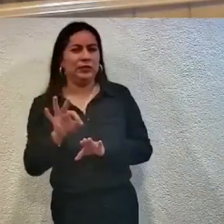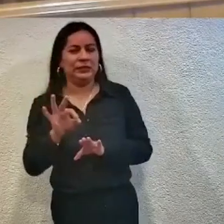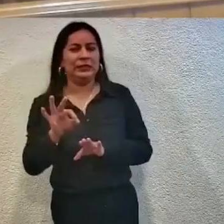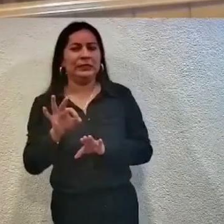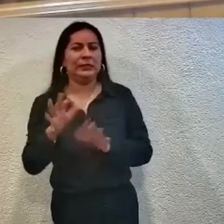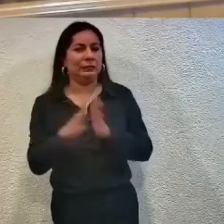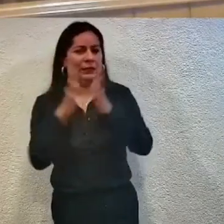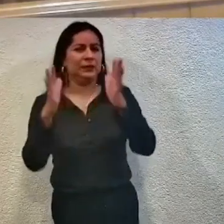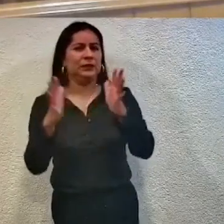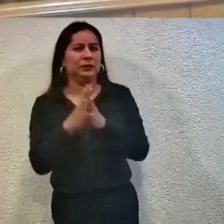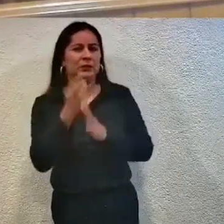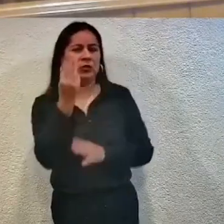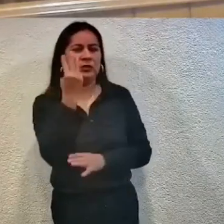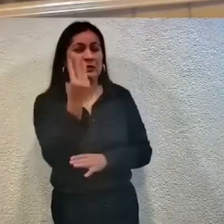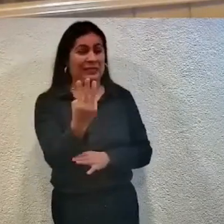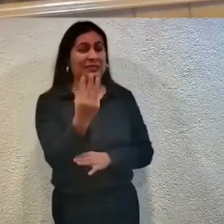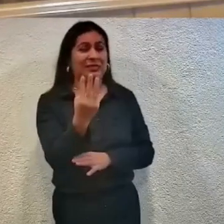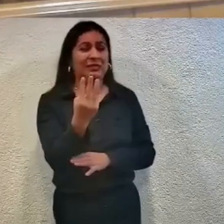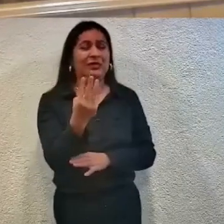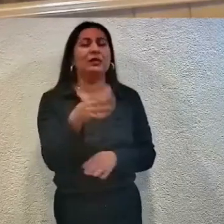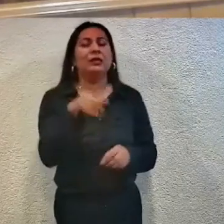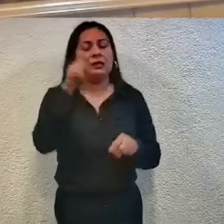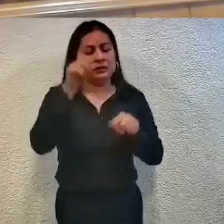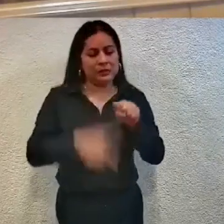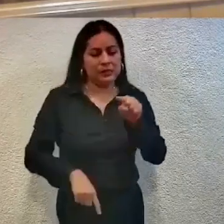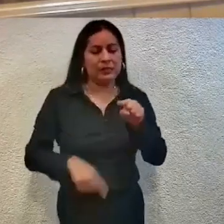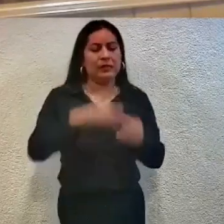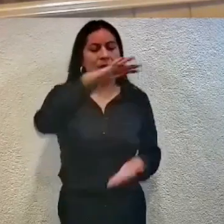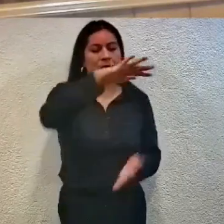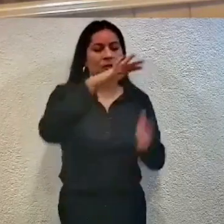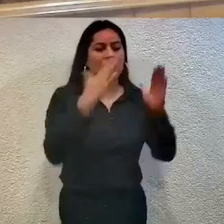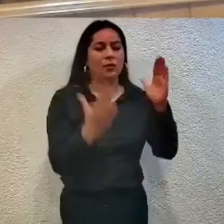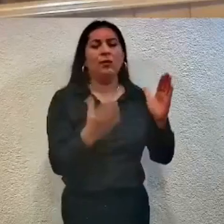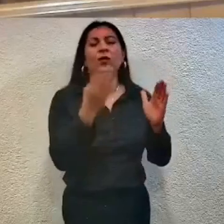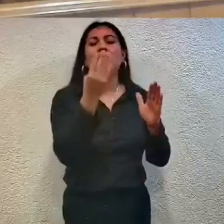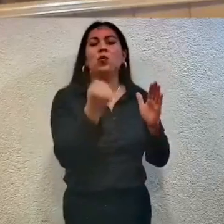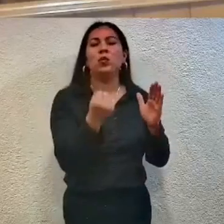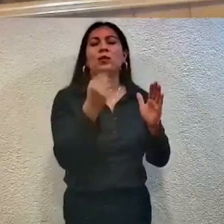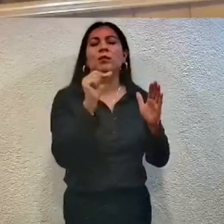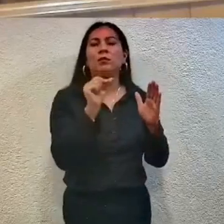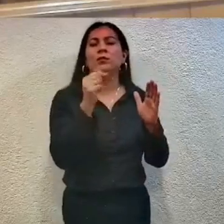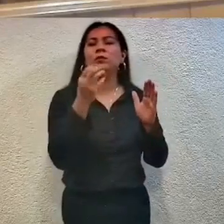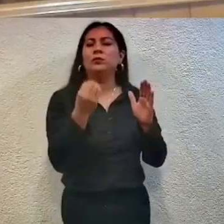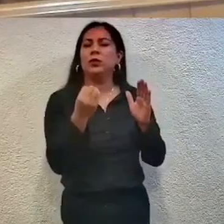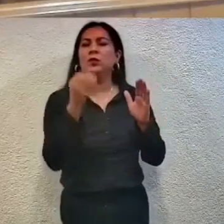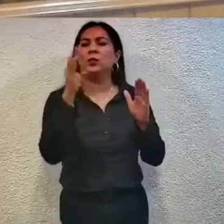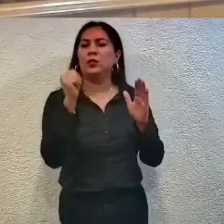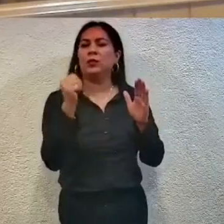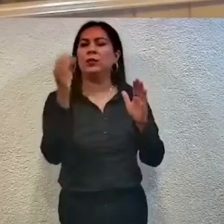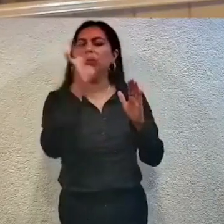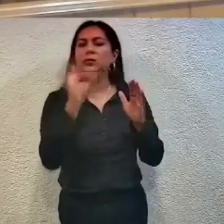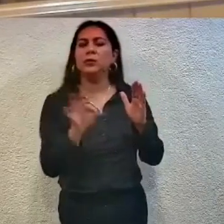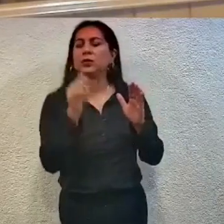Es decir, el porcentaje de secciones 3 en el que se anularon las casillas es de